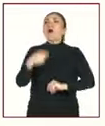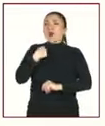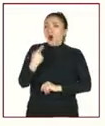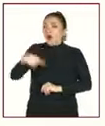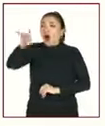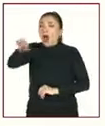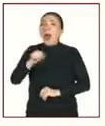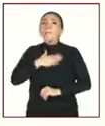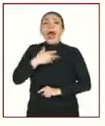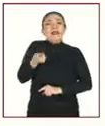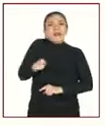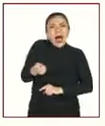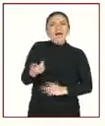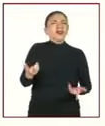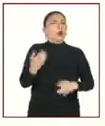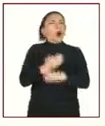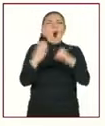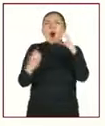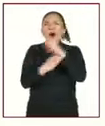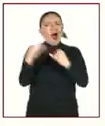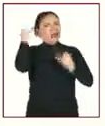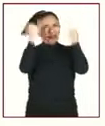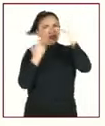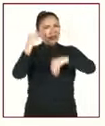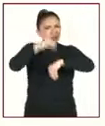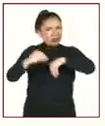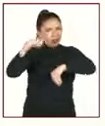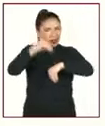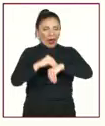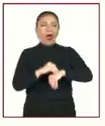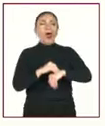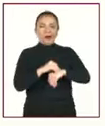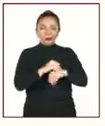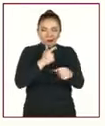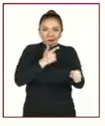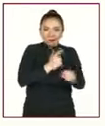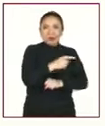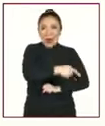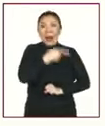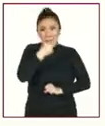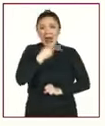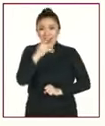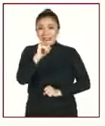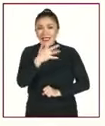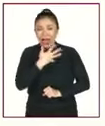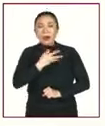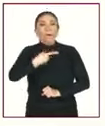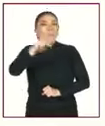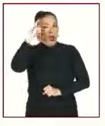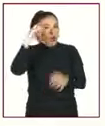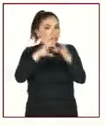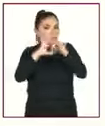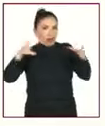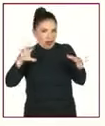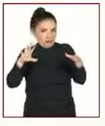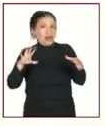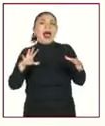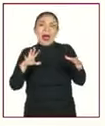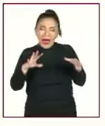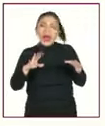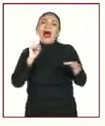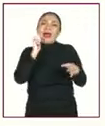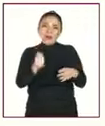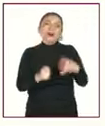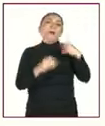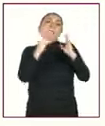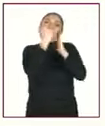llaves o alguna otra cosa, podemos darnos cuenta que la persona está hablando pero está desorientada. Entonces ahí valoraríamos con